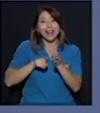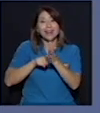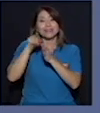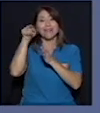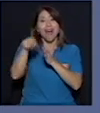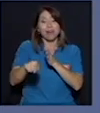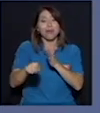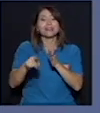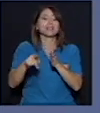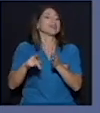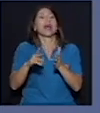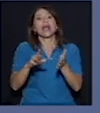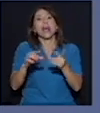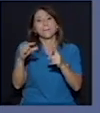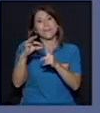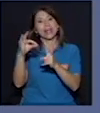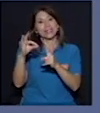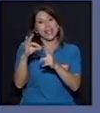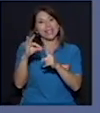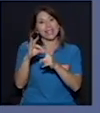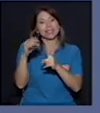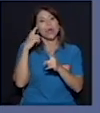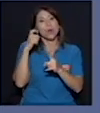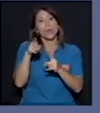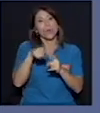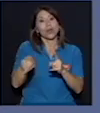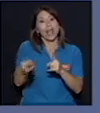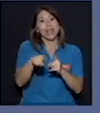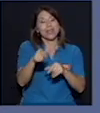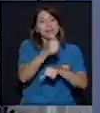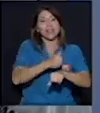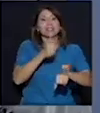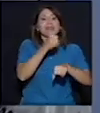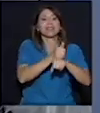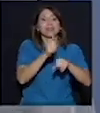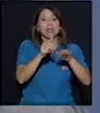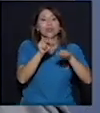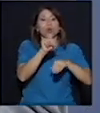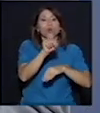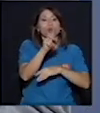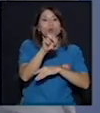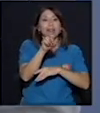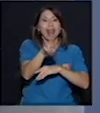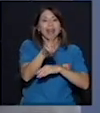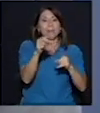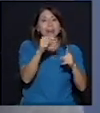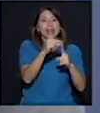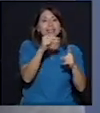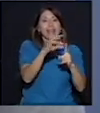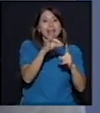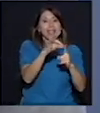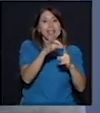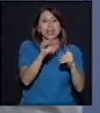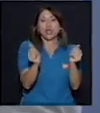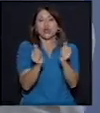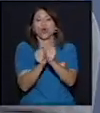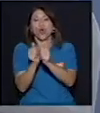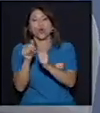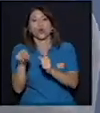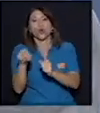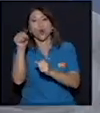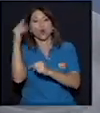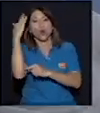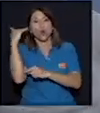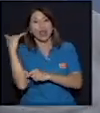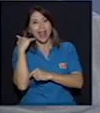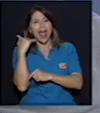en particular, porque había una íntima relación entre el establecimiento nuclear pakistaní y el régimen de Norcorea.